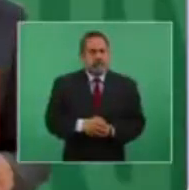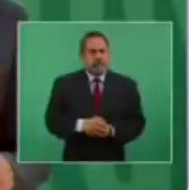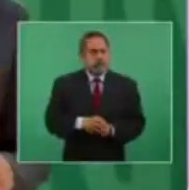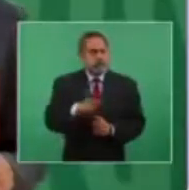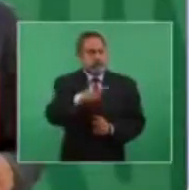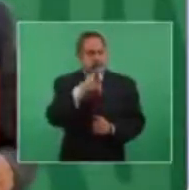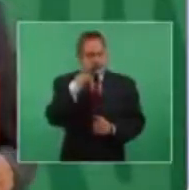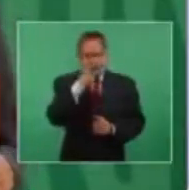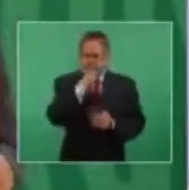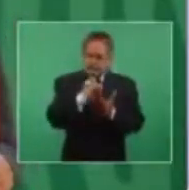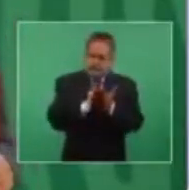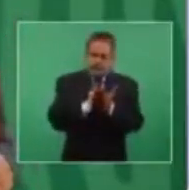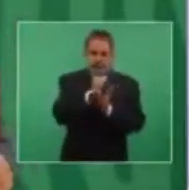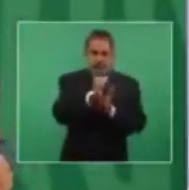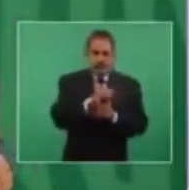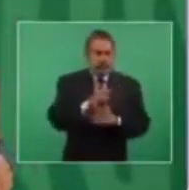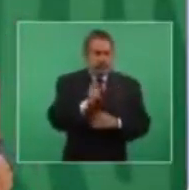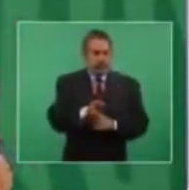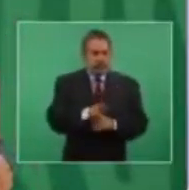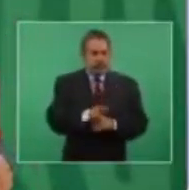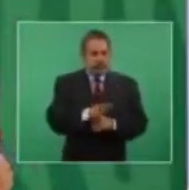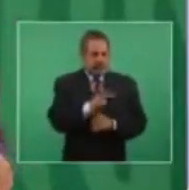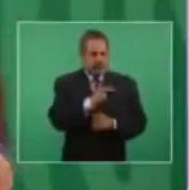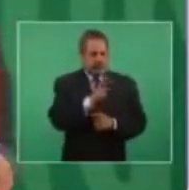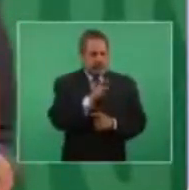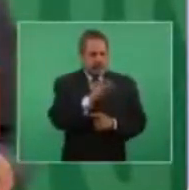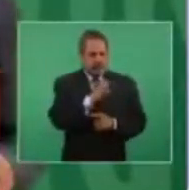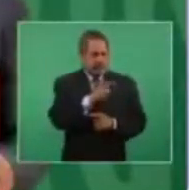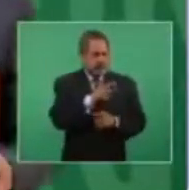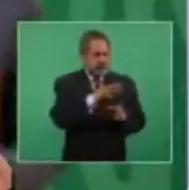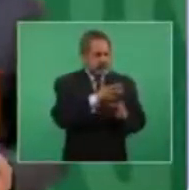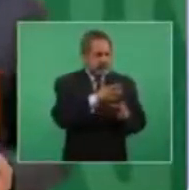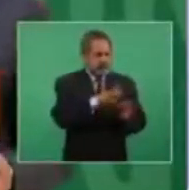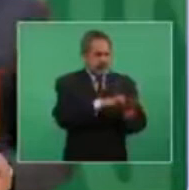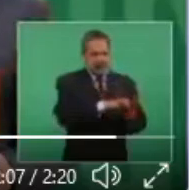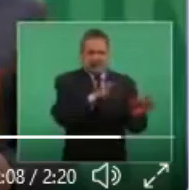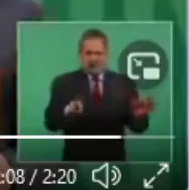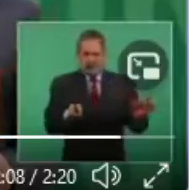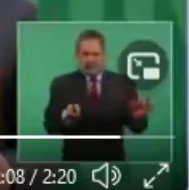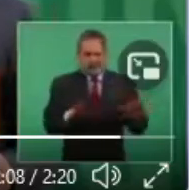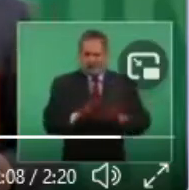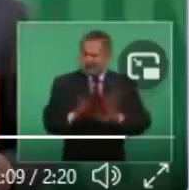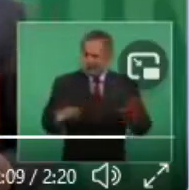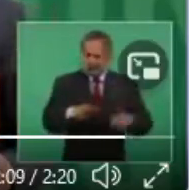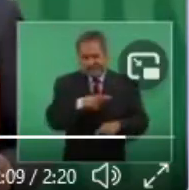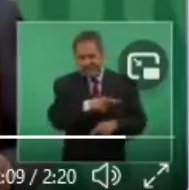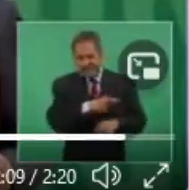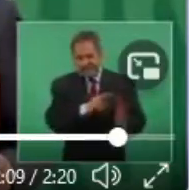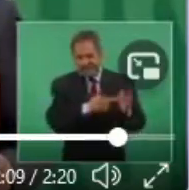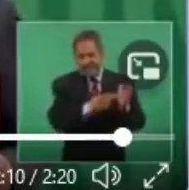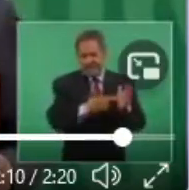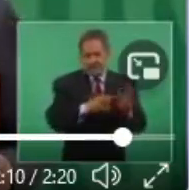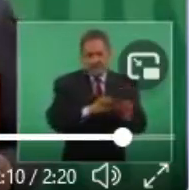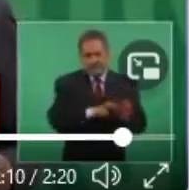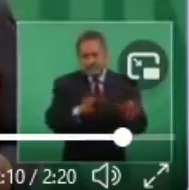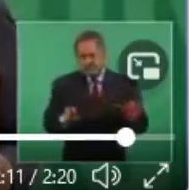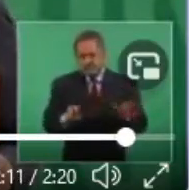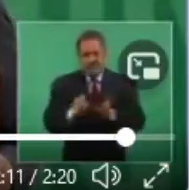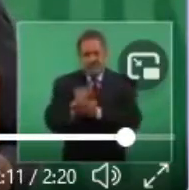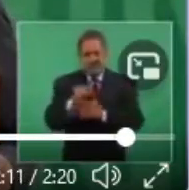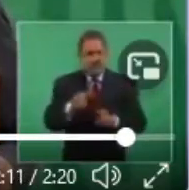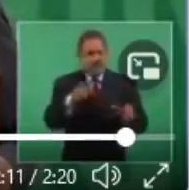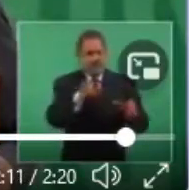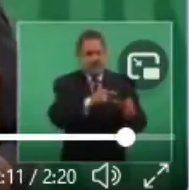tomaste la decisión de salir de Proceso, una revista de